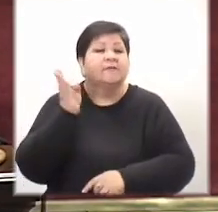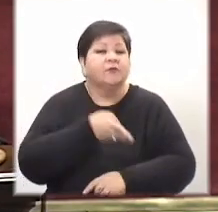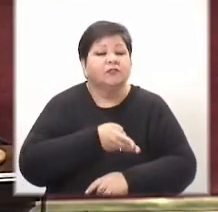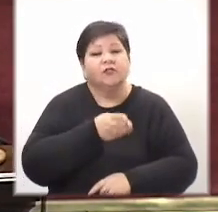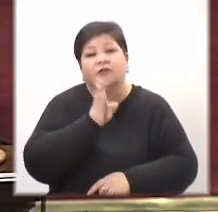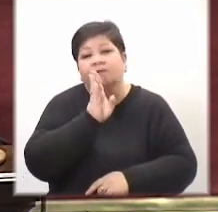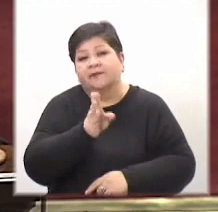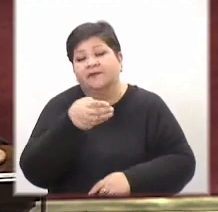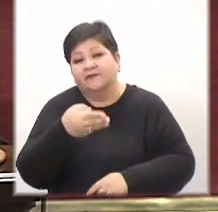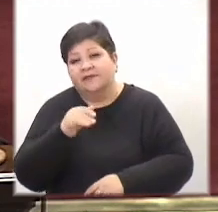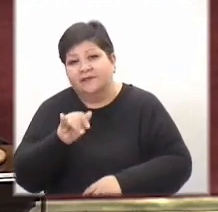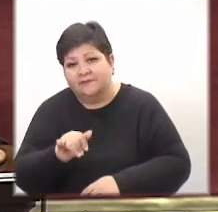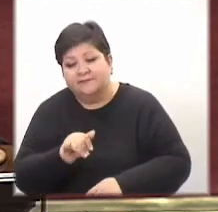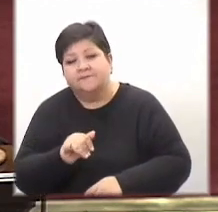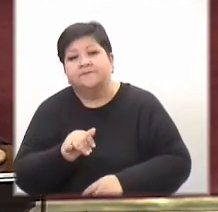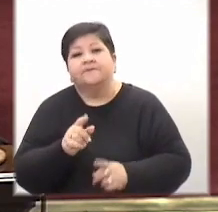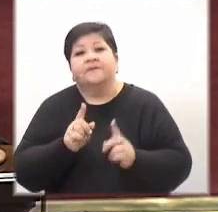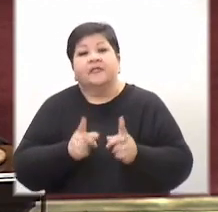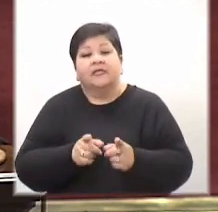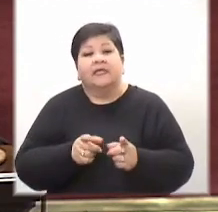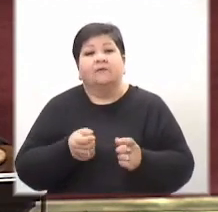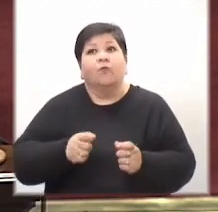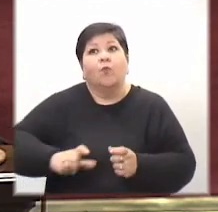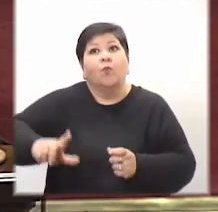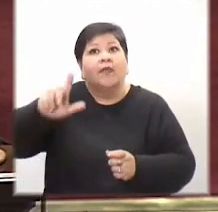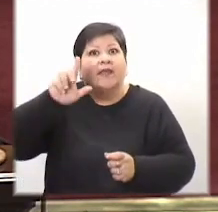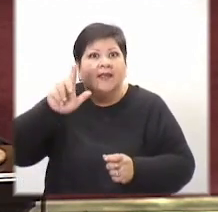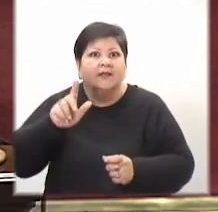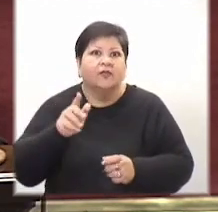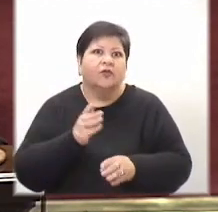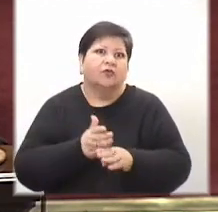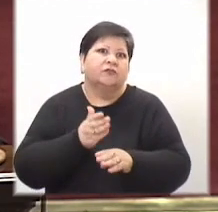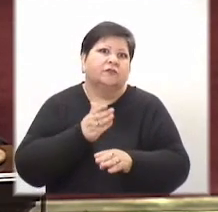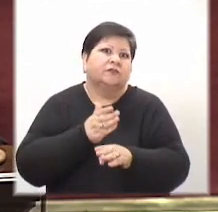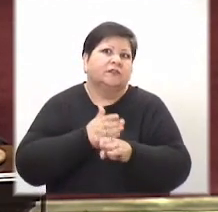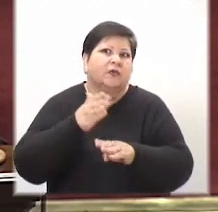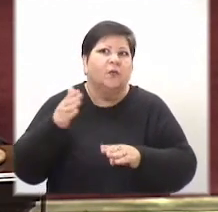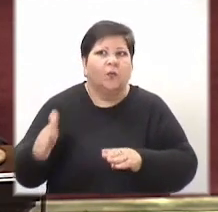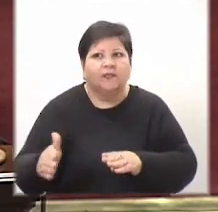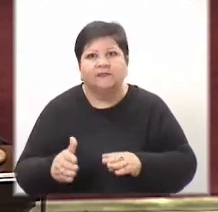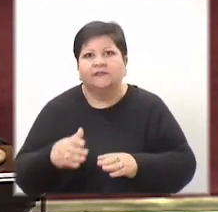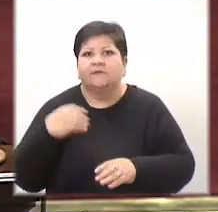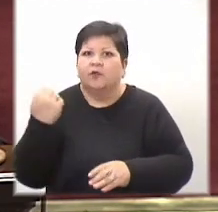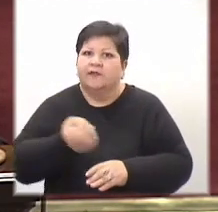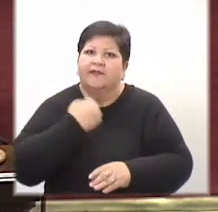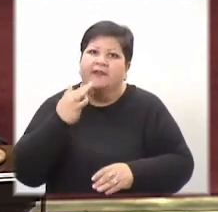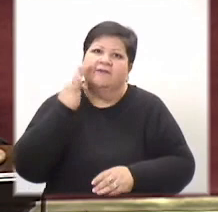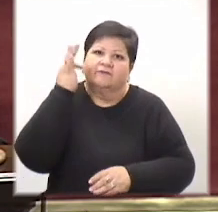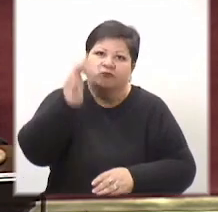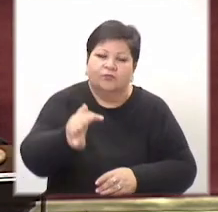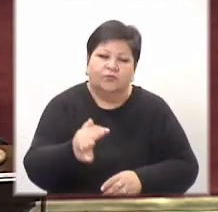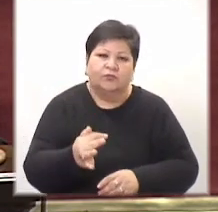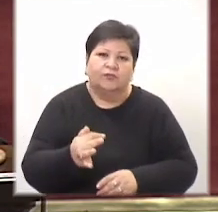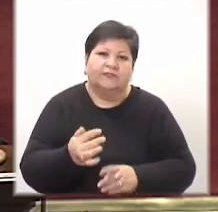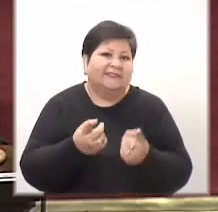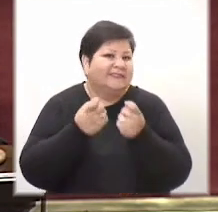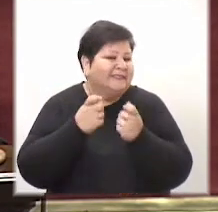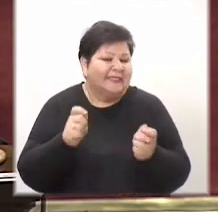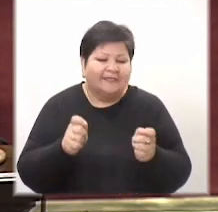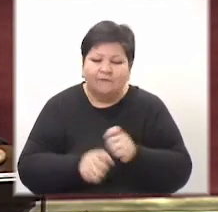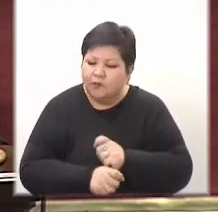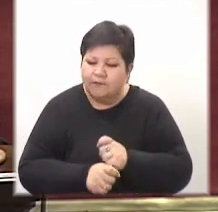seguridad social. Es muy alto para el país, generando consecuencias macroeconómicas actuales y a futuro. De no realizar una